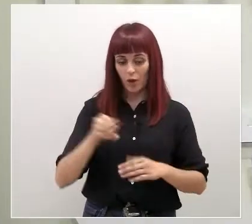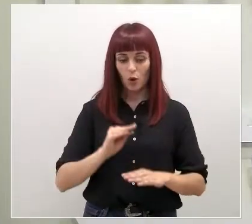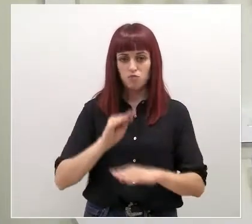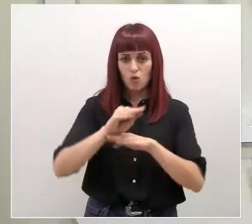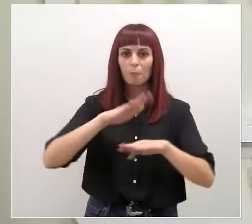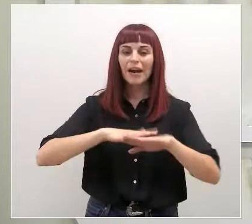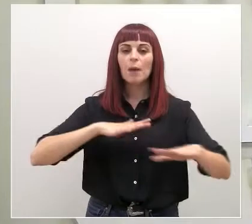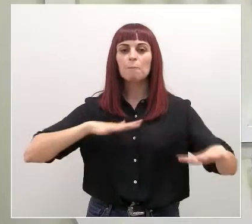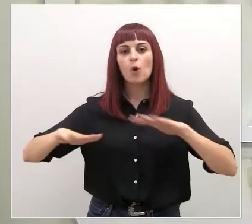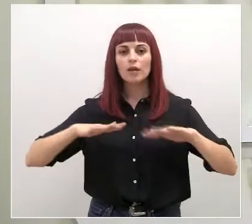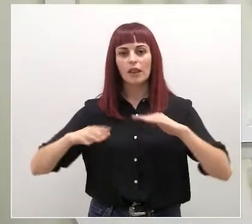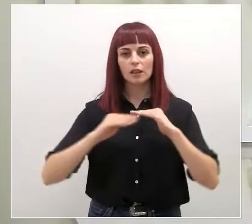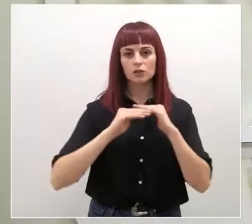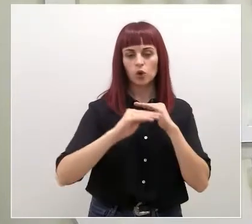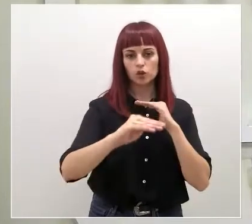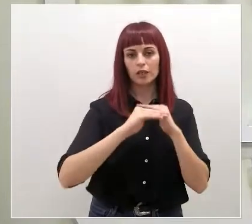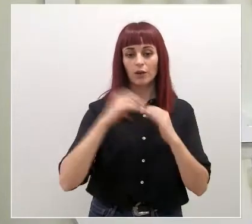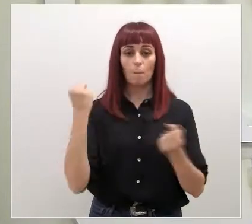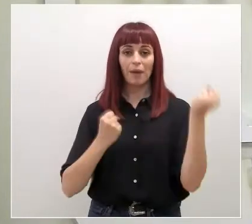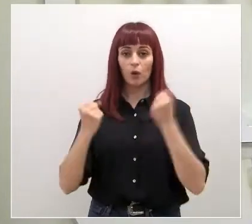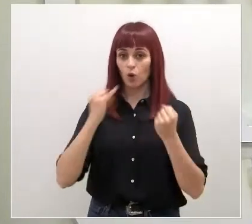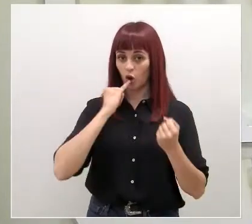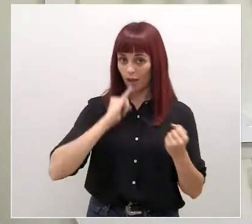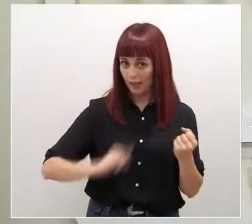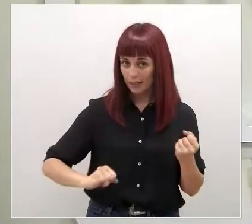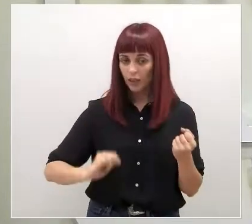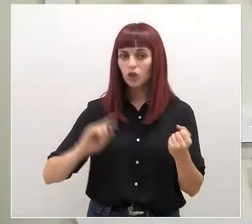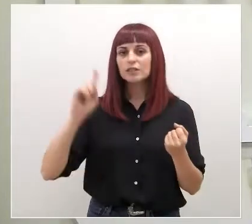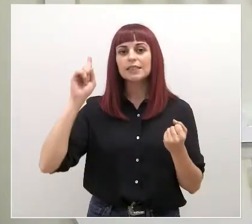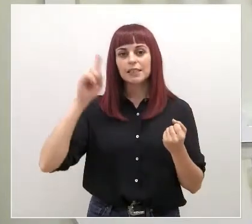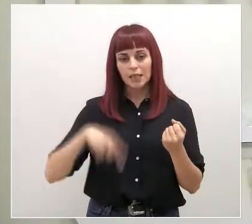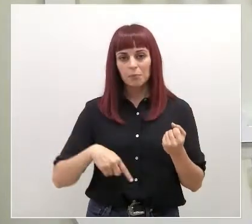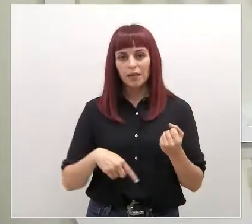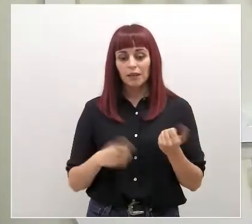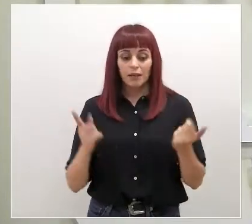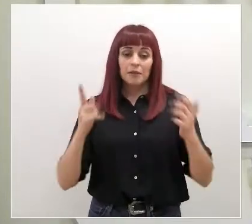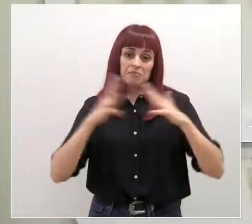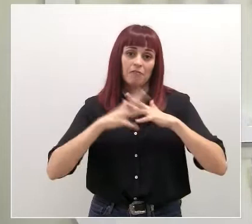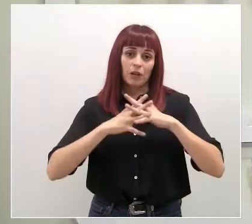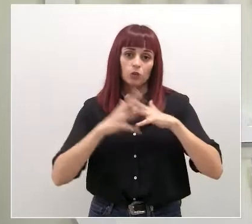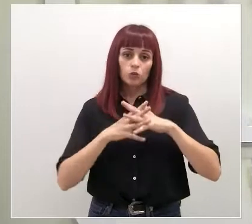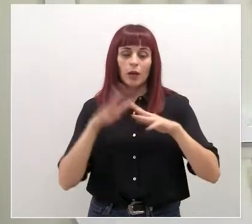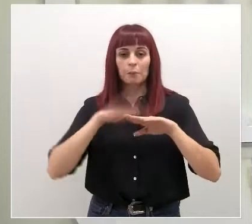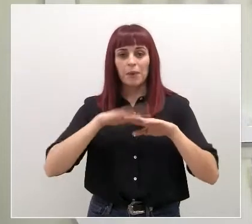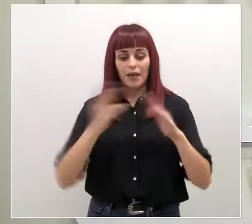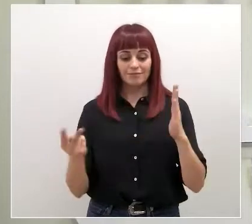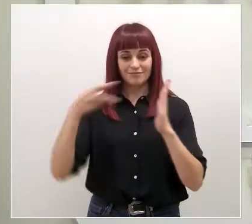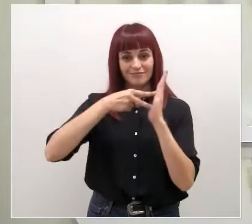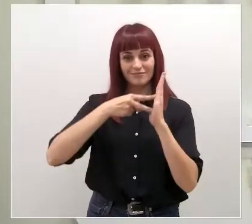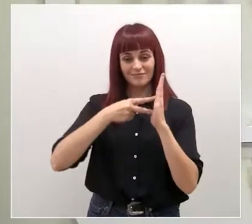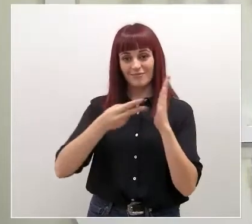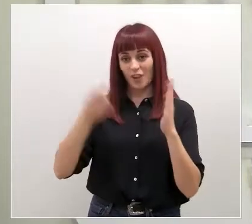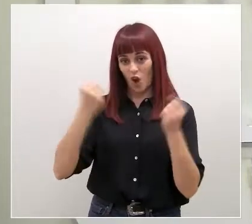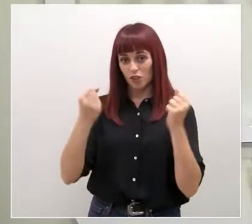la movilidad sostenible con vehículos eléctricos y la implantación de infraestructuras de recarga a través del